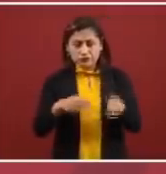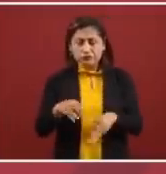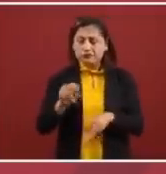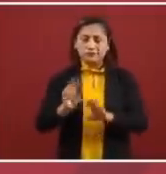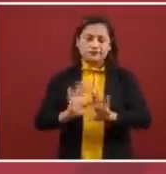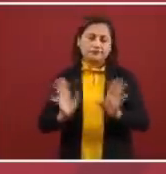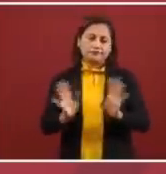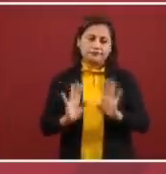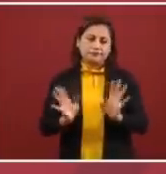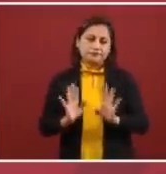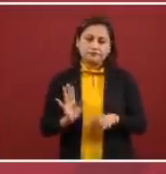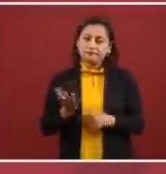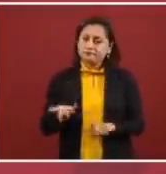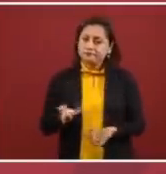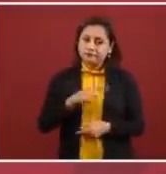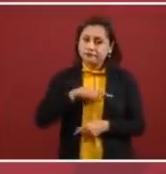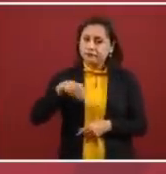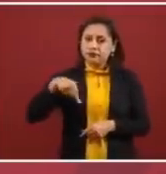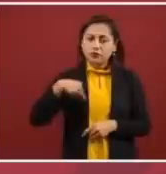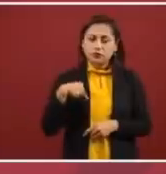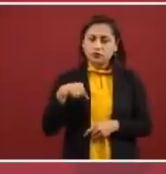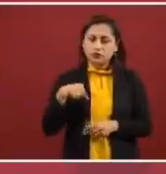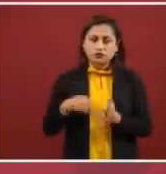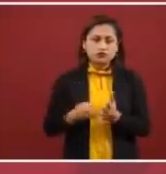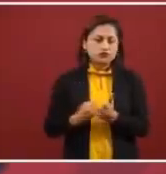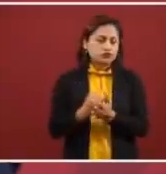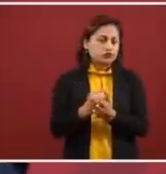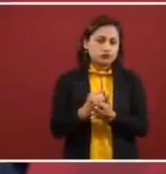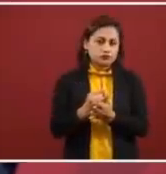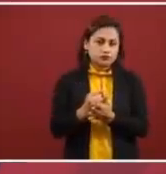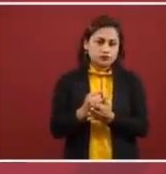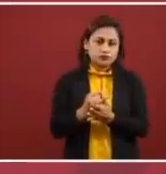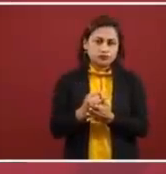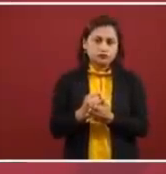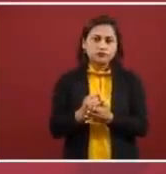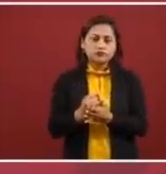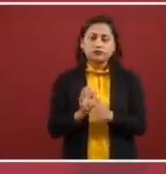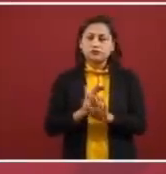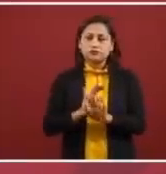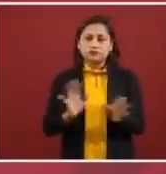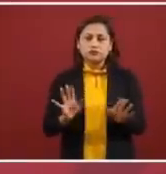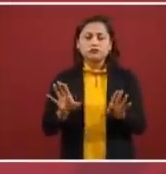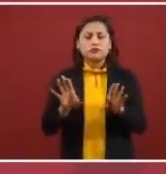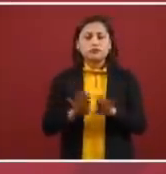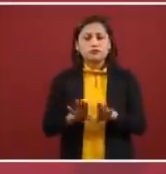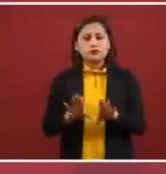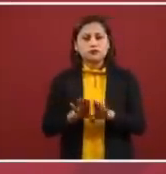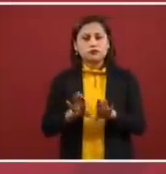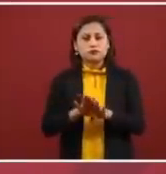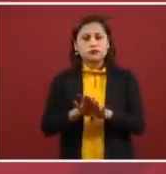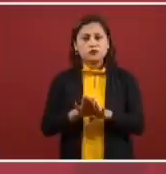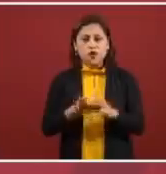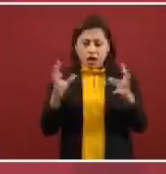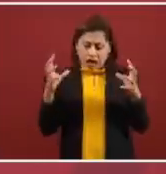no vamos nunca auto por la